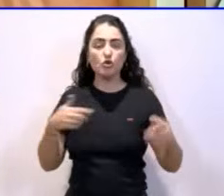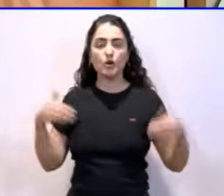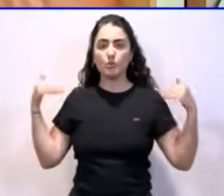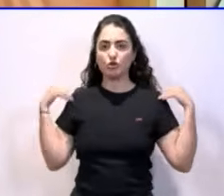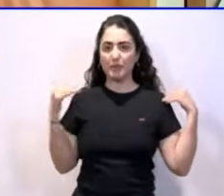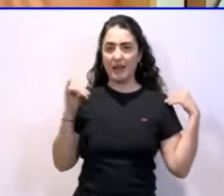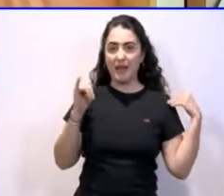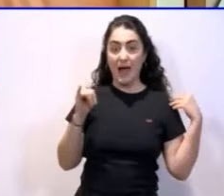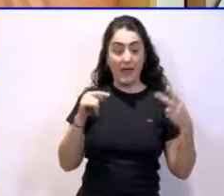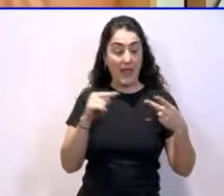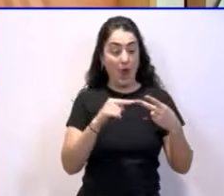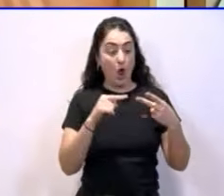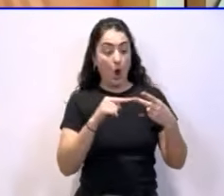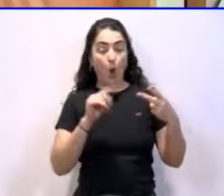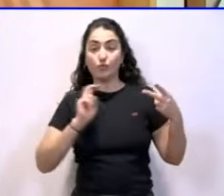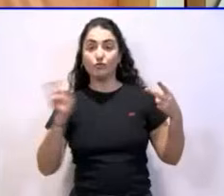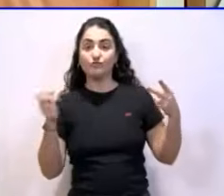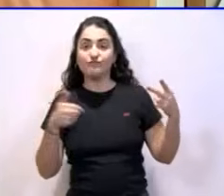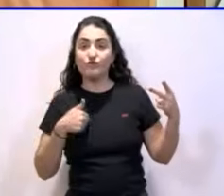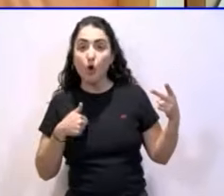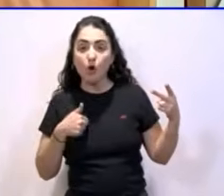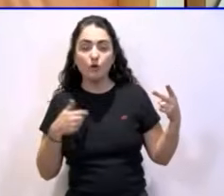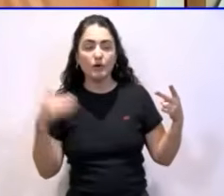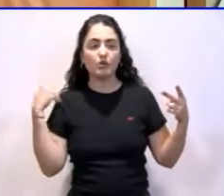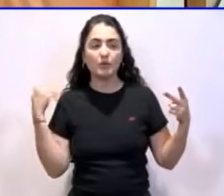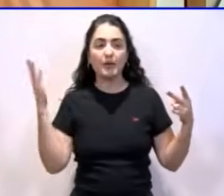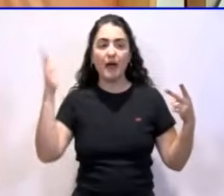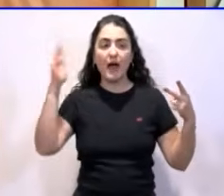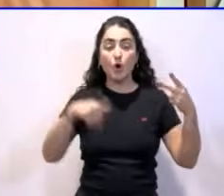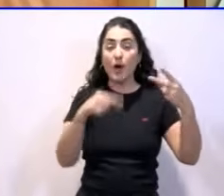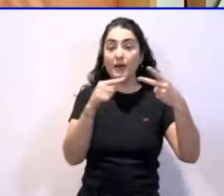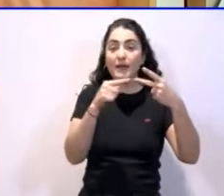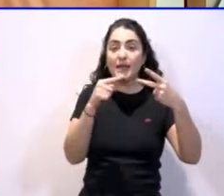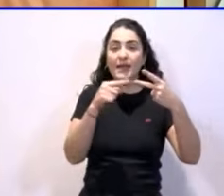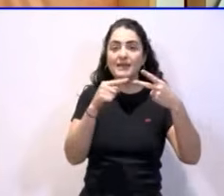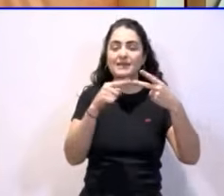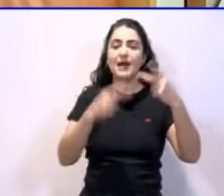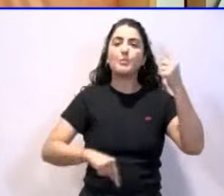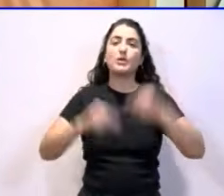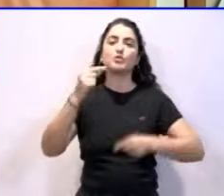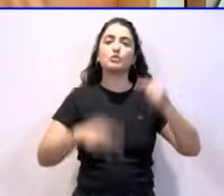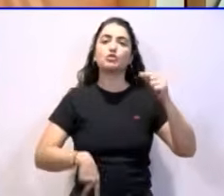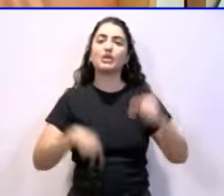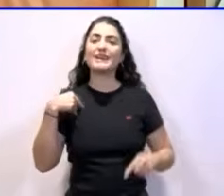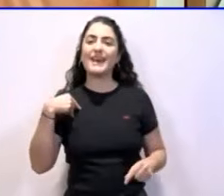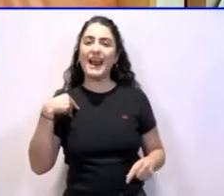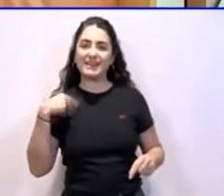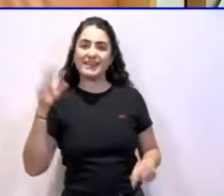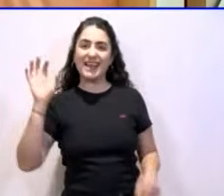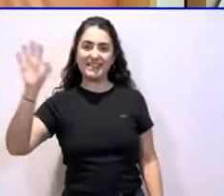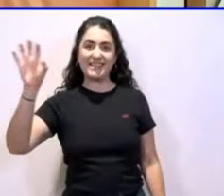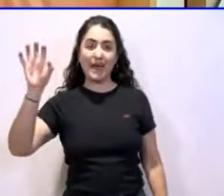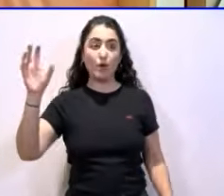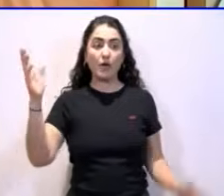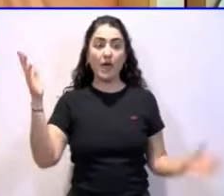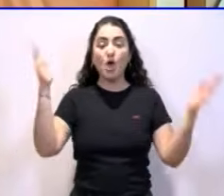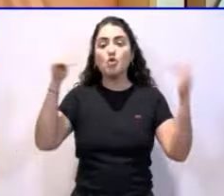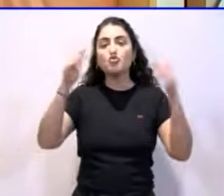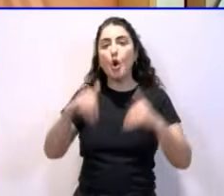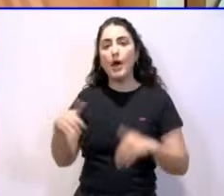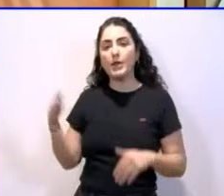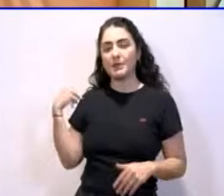acceso. Otra en la que no tengo competencias. La tasa de reposición la determinan los presupuestos generales del Estado, por cierto no tenemos desde el